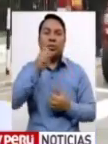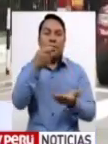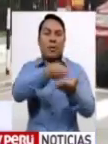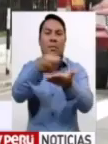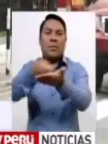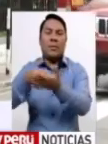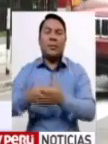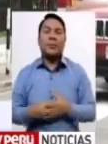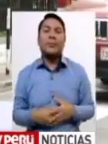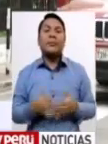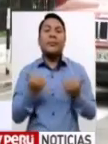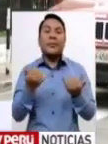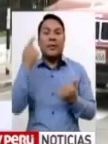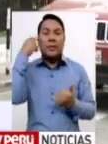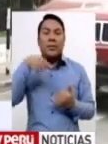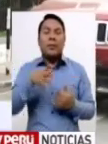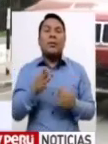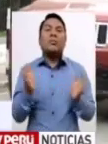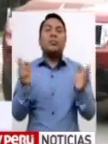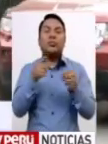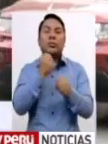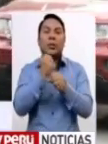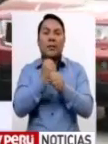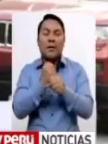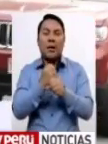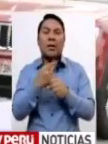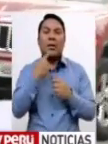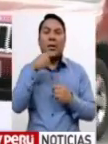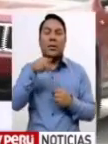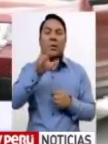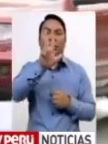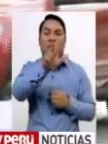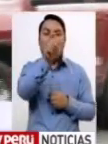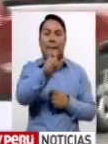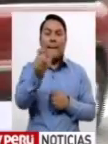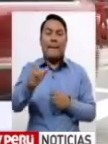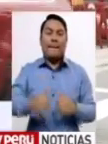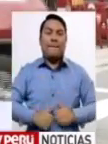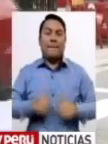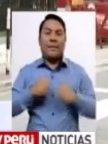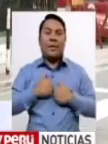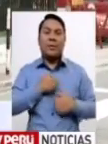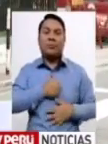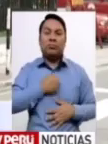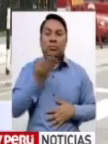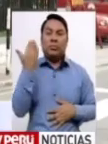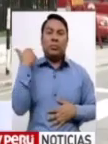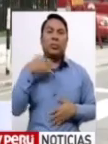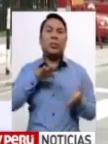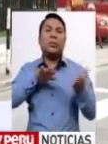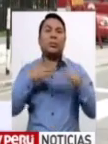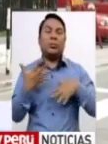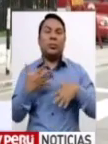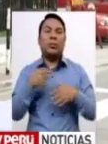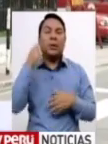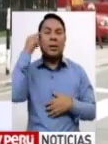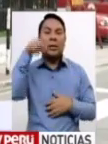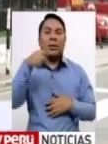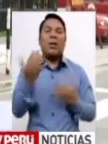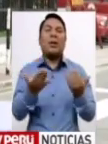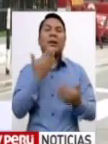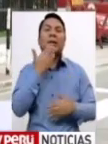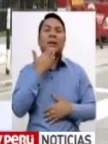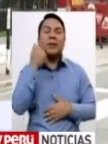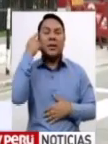bomberos sirvió para magnificar su labor, pero estas tres vidas ofrendadas no han podido evitar un fuego cruzado entre quienes